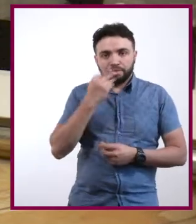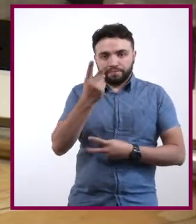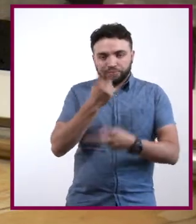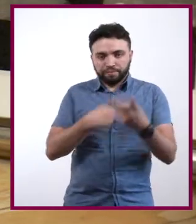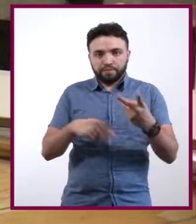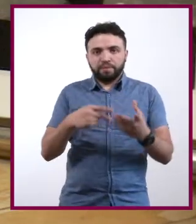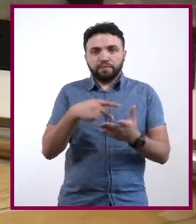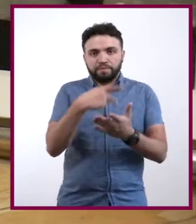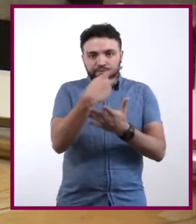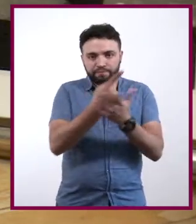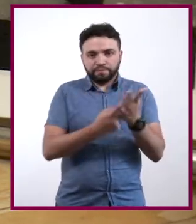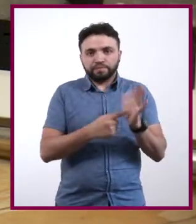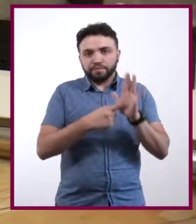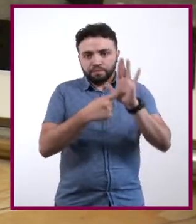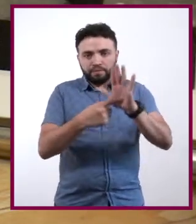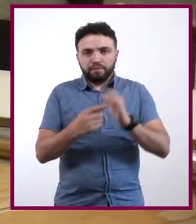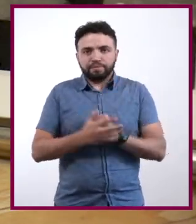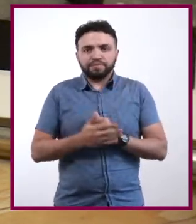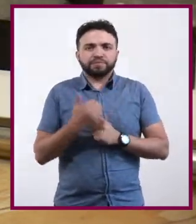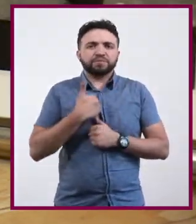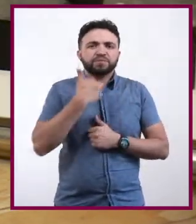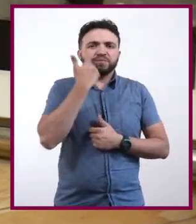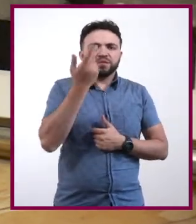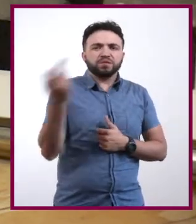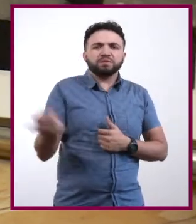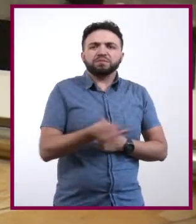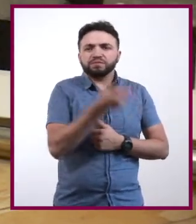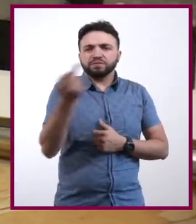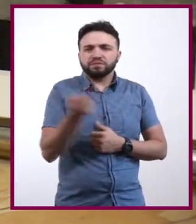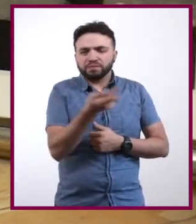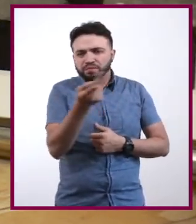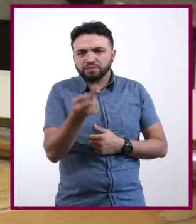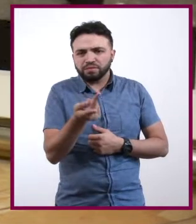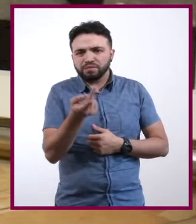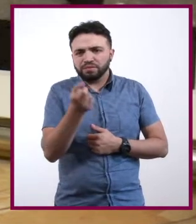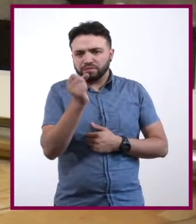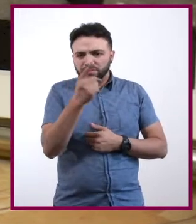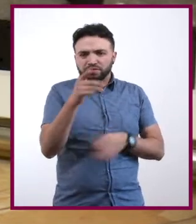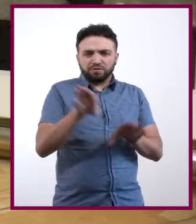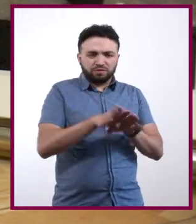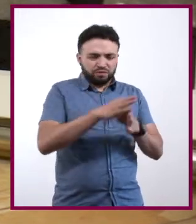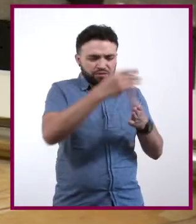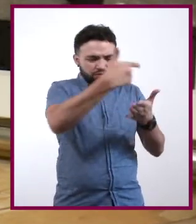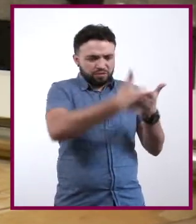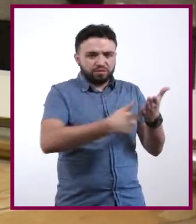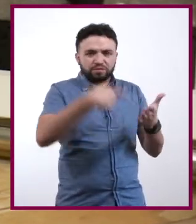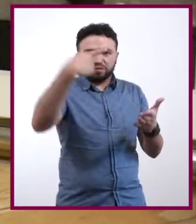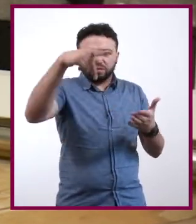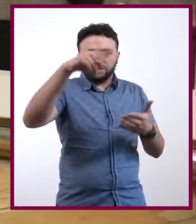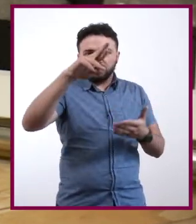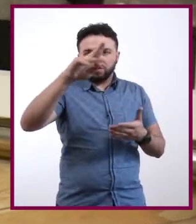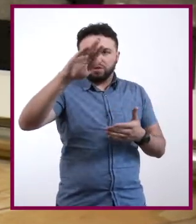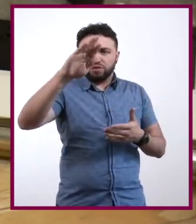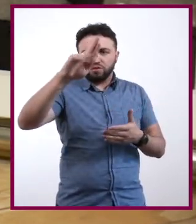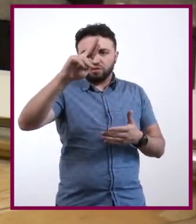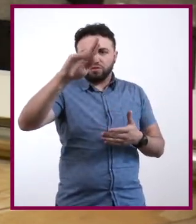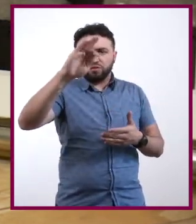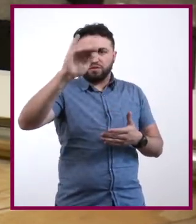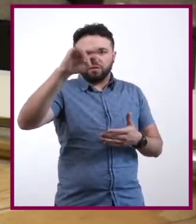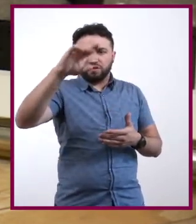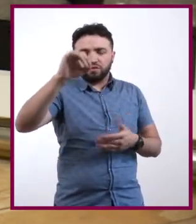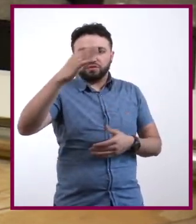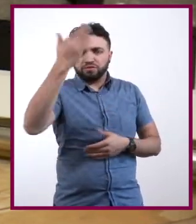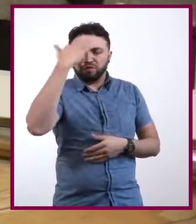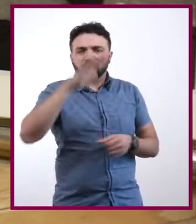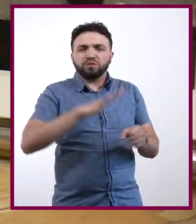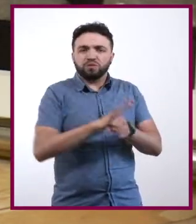Bienvenido al programa, maestro Juan Carlos. Quería empezar preguntándole, dentro del inventario que constituye la obra de Rufino Tamayo, ¿se saben